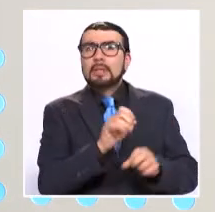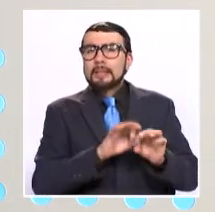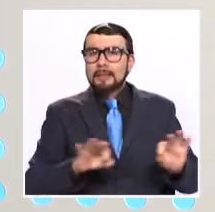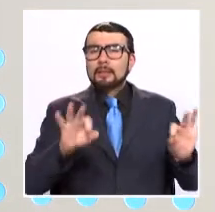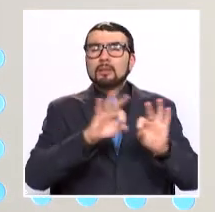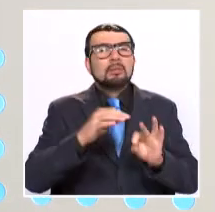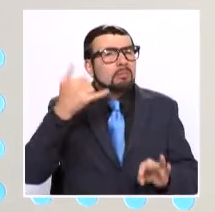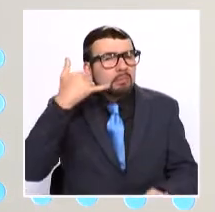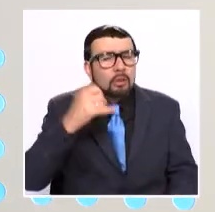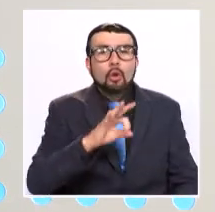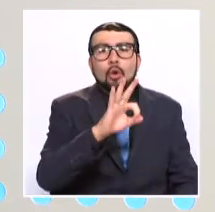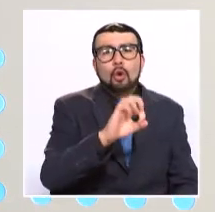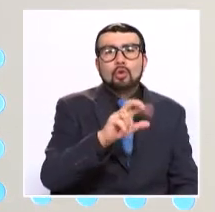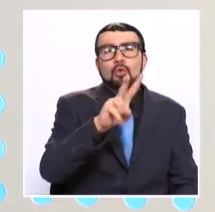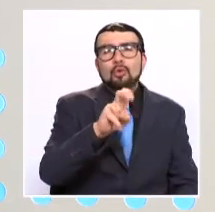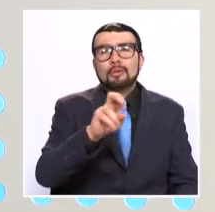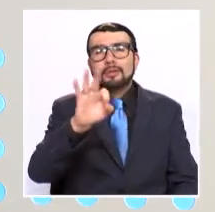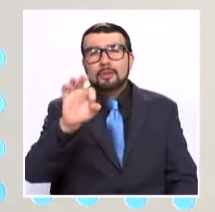es el